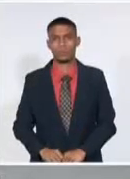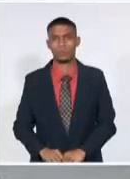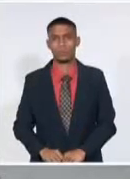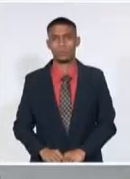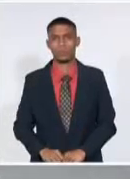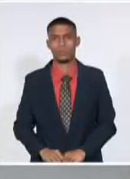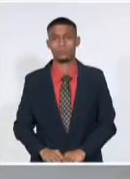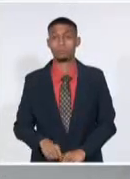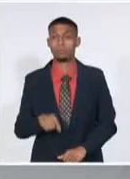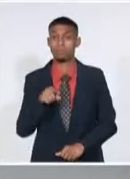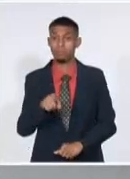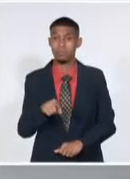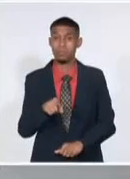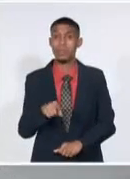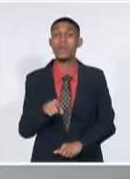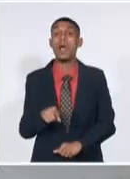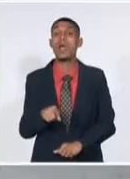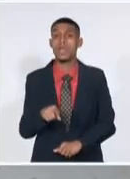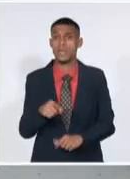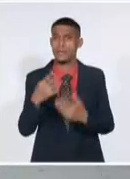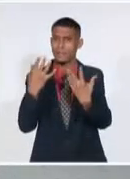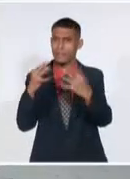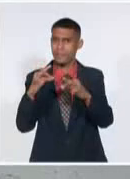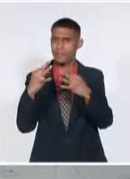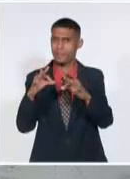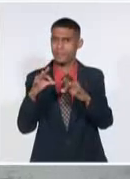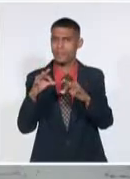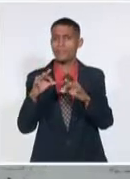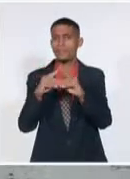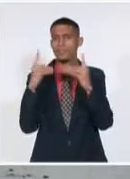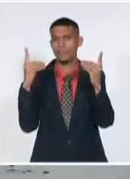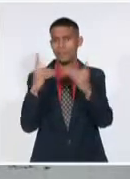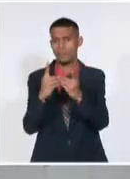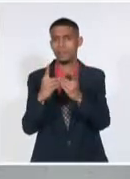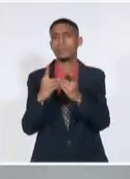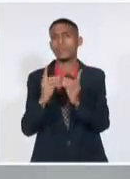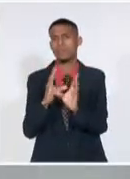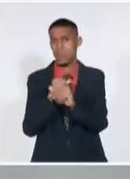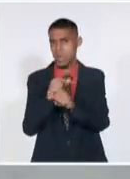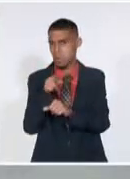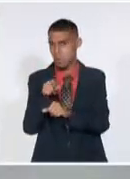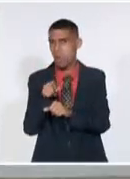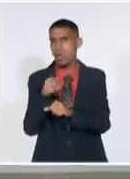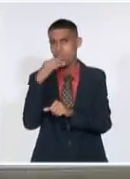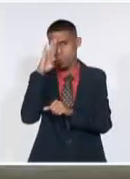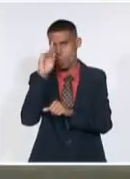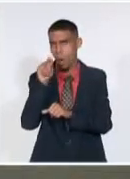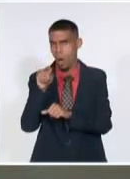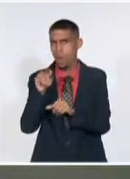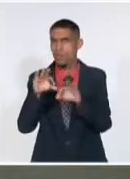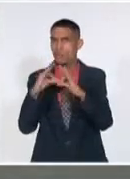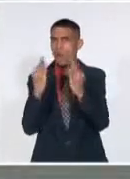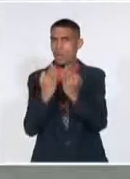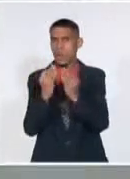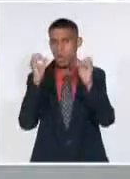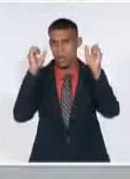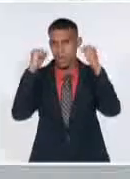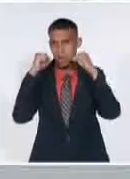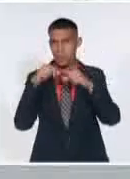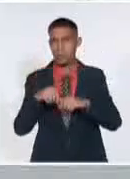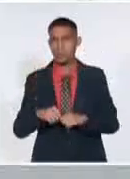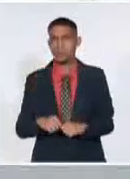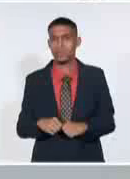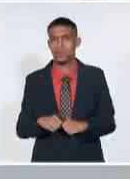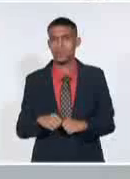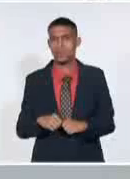Documentos integran la colección donada al archivo de la Oficina de Asuntos Históricos por descendientes de las familias de Camilo Cienfuegos. Un